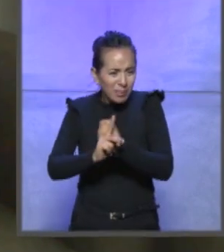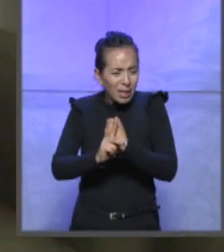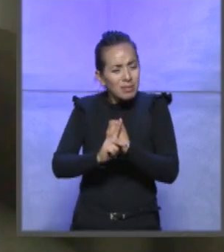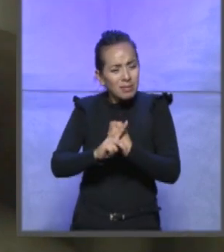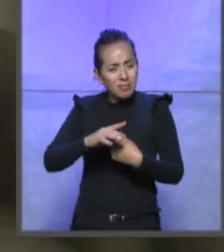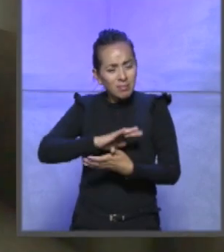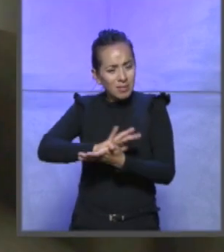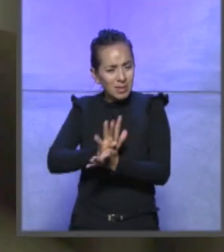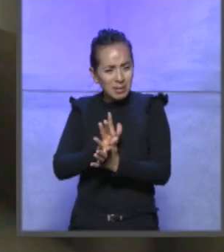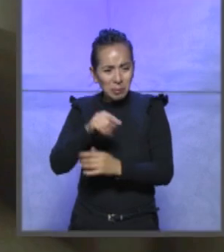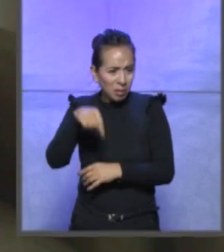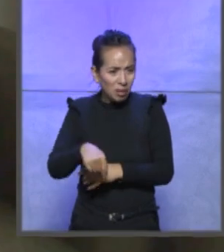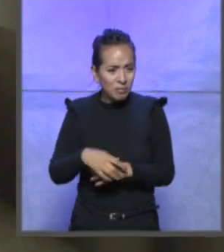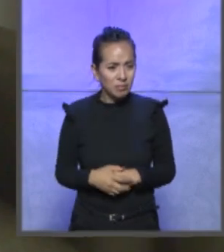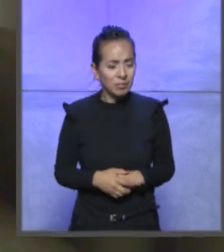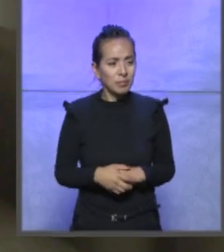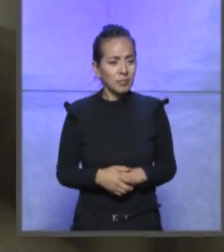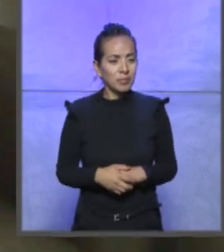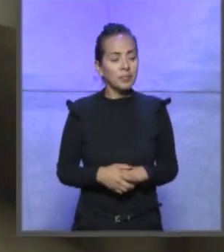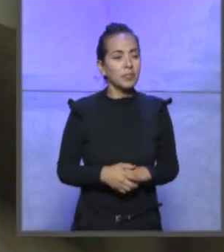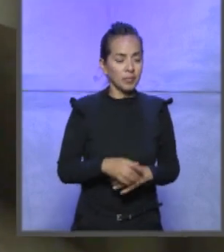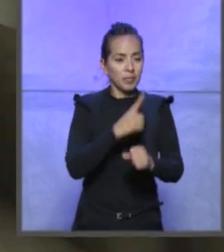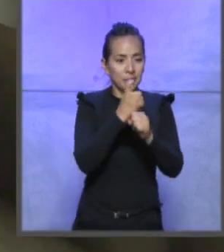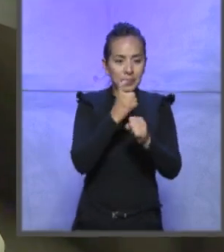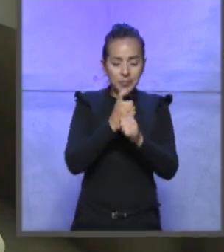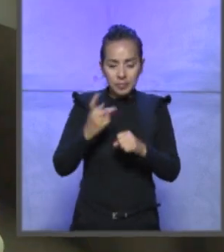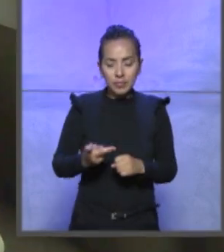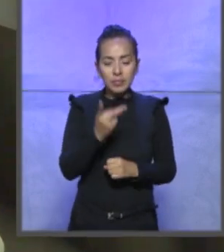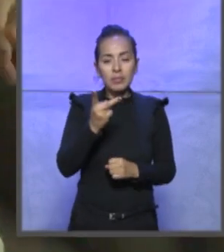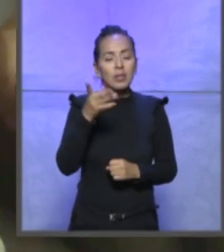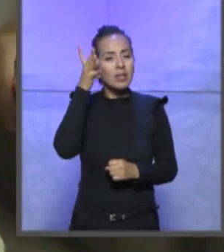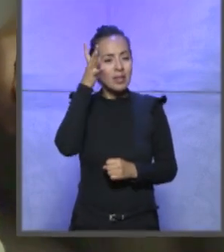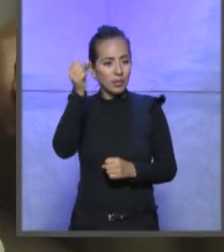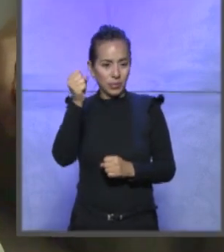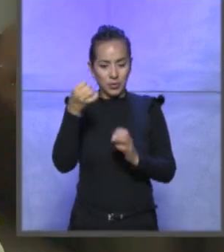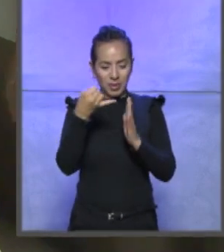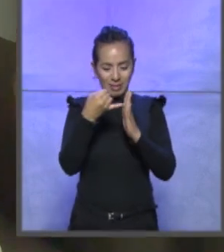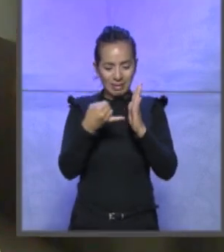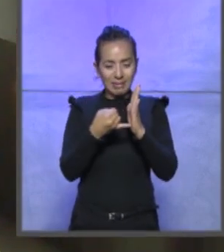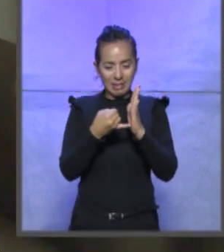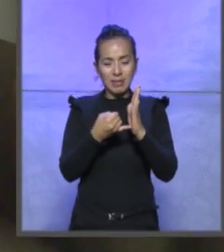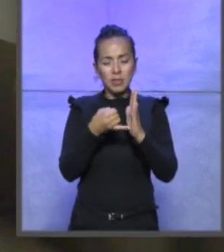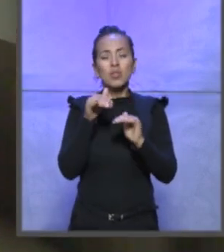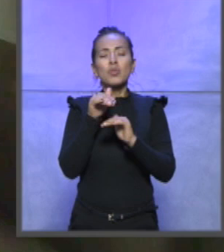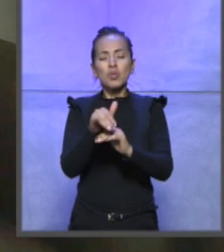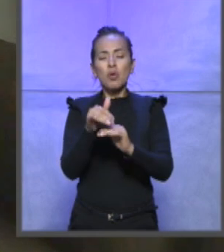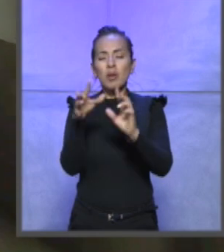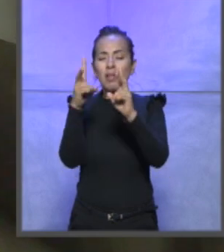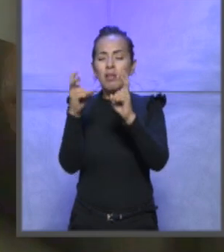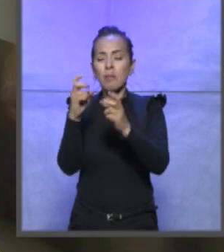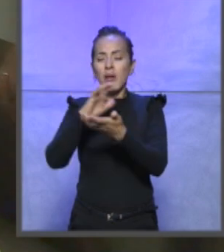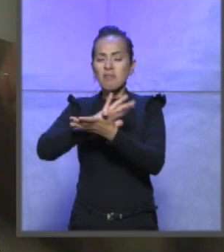ustedes. Respondiendo a la pregunta, me gustaría fijarme y centrarme en el concepto que da la INEGI de la discriminación.